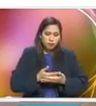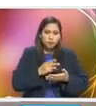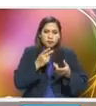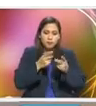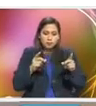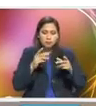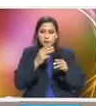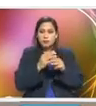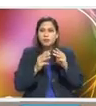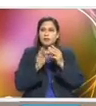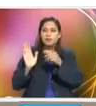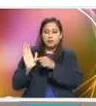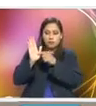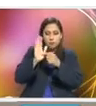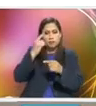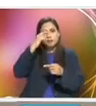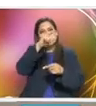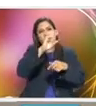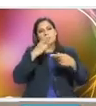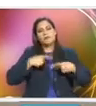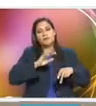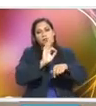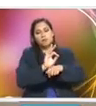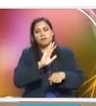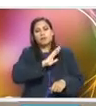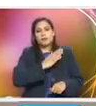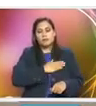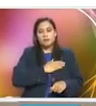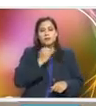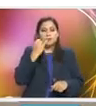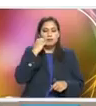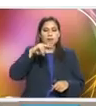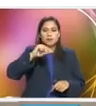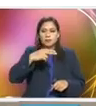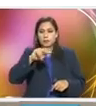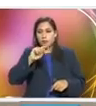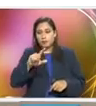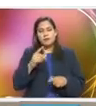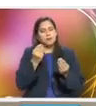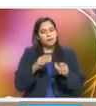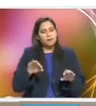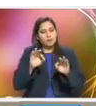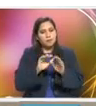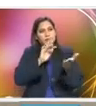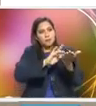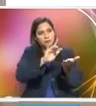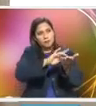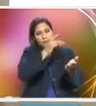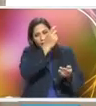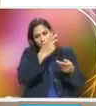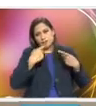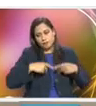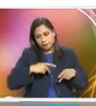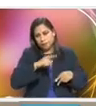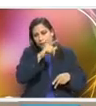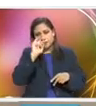material adecuado para estas localidades donde se habla español y náhuatl. Es fundamental que si apoyamos a la gente